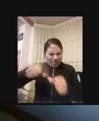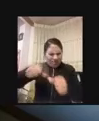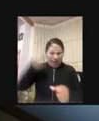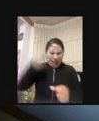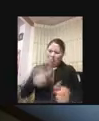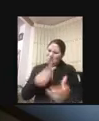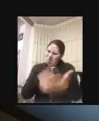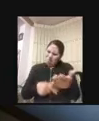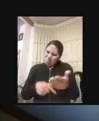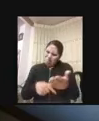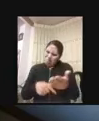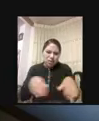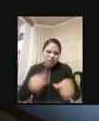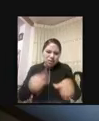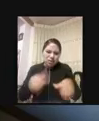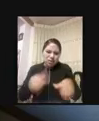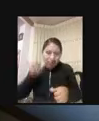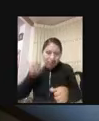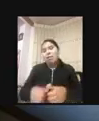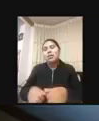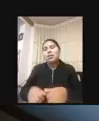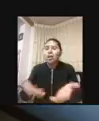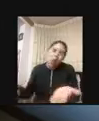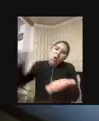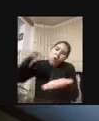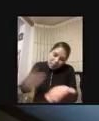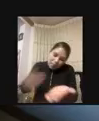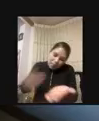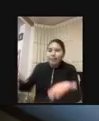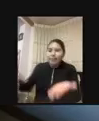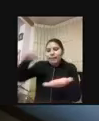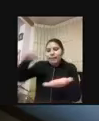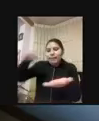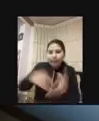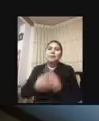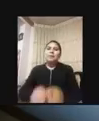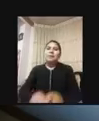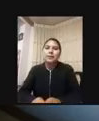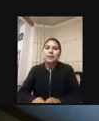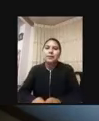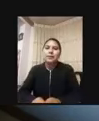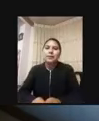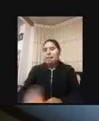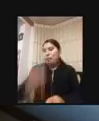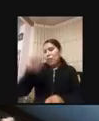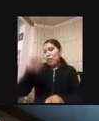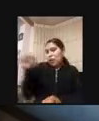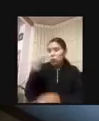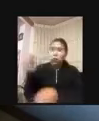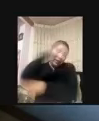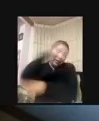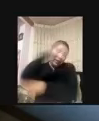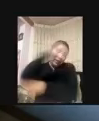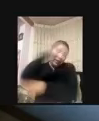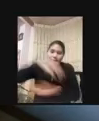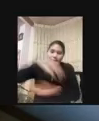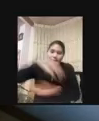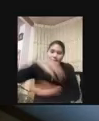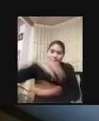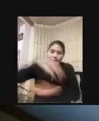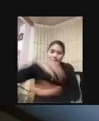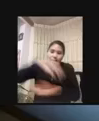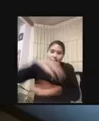nosotros tenemos que repetir muchas veces la tarea. Él no puede aprender en un día, digamos, varias frutas, ¿no?